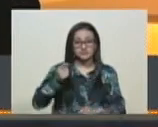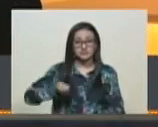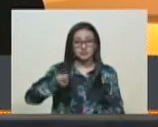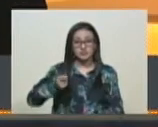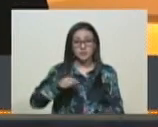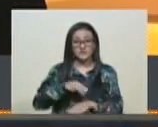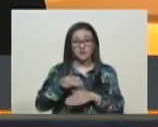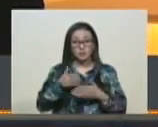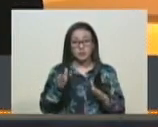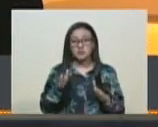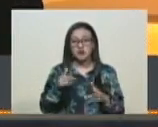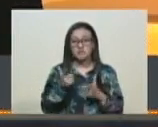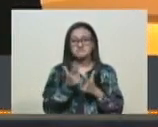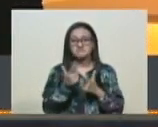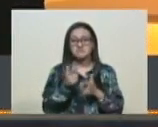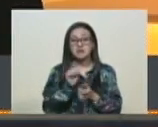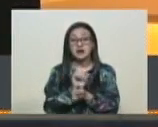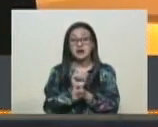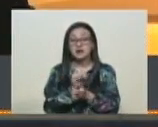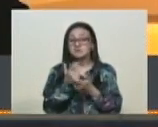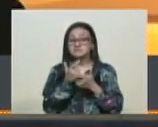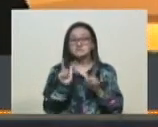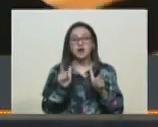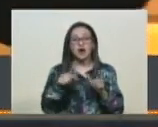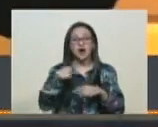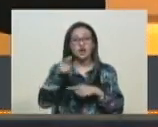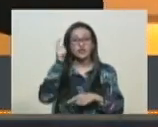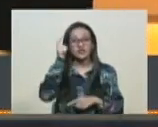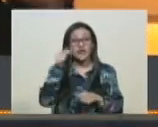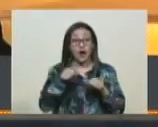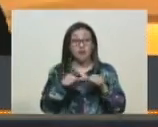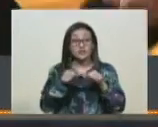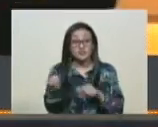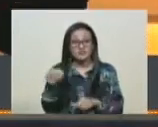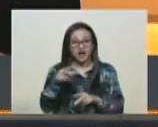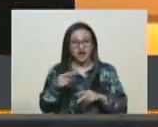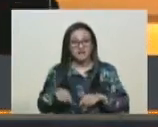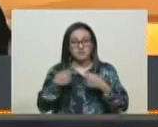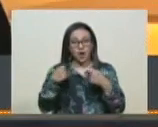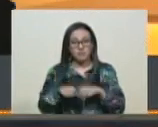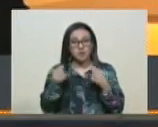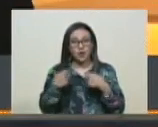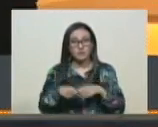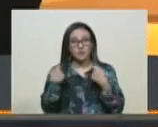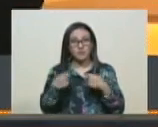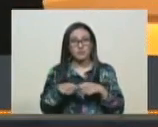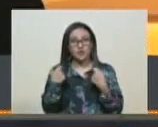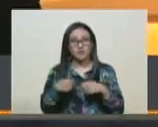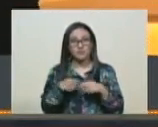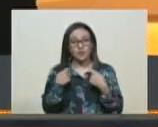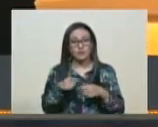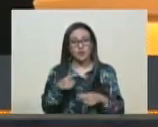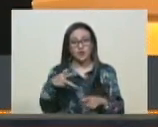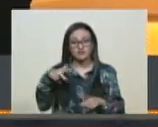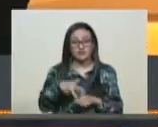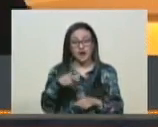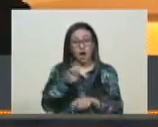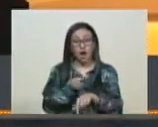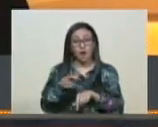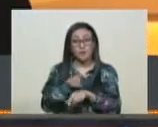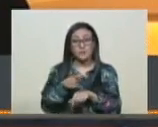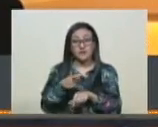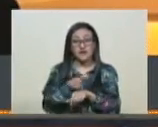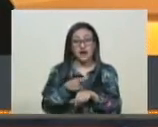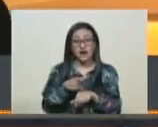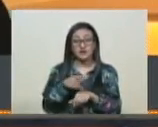al día siguiente eran liberados, pero eran liberados para que continuara la violencia desestabilizadora para derrocar al gobierno